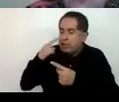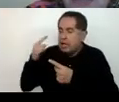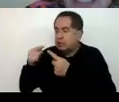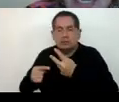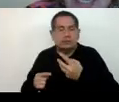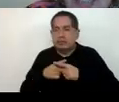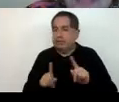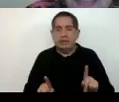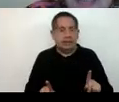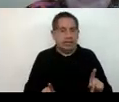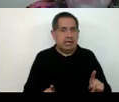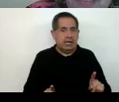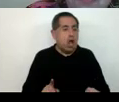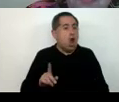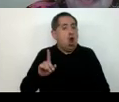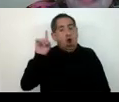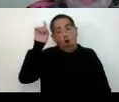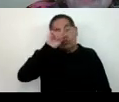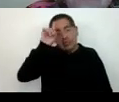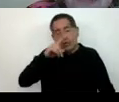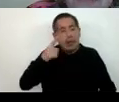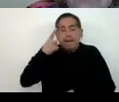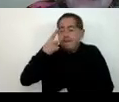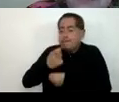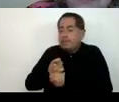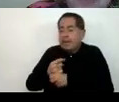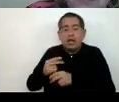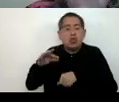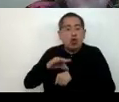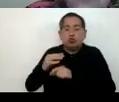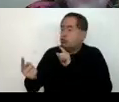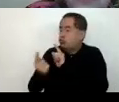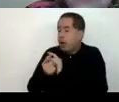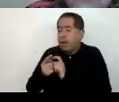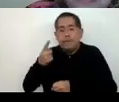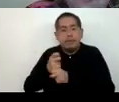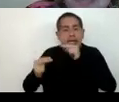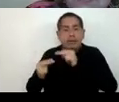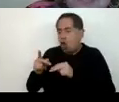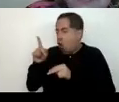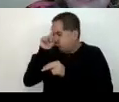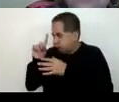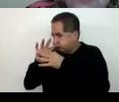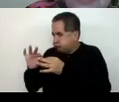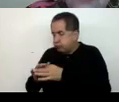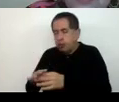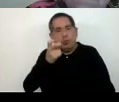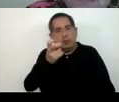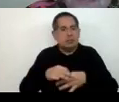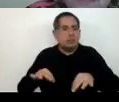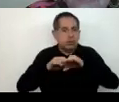la consejería la hace el médico o médica de primer nivel de atención. Por eso es que se recomienda que las personas